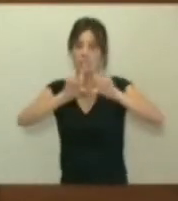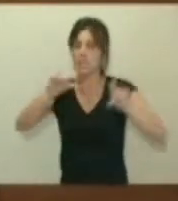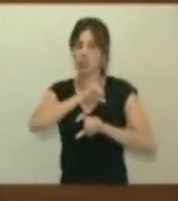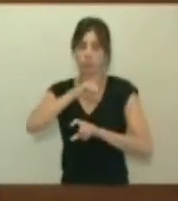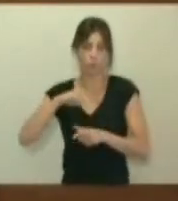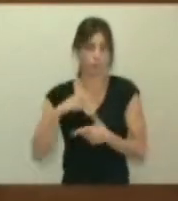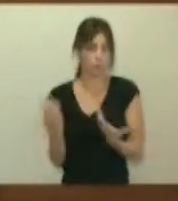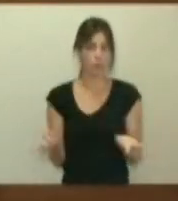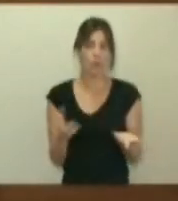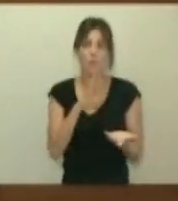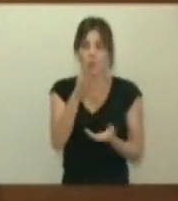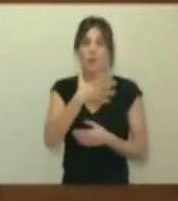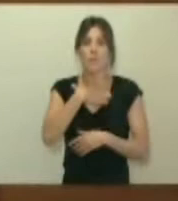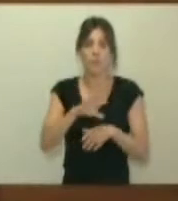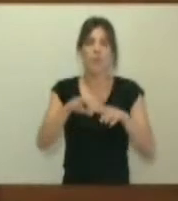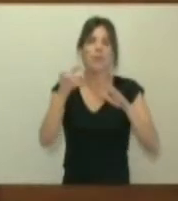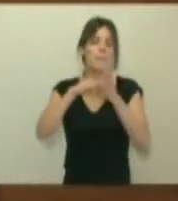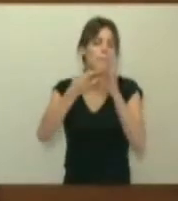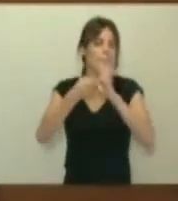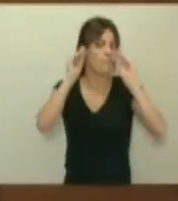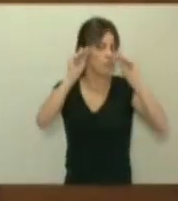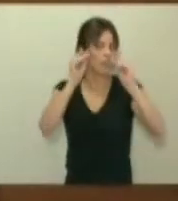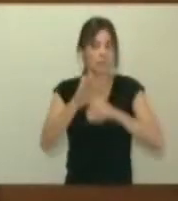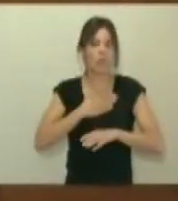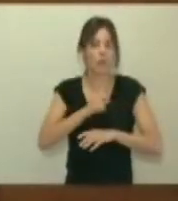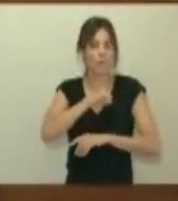sus propios planes formativos, cosa que, por otra